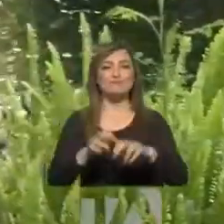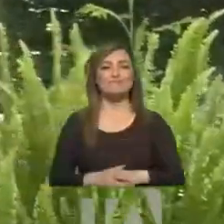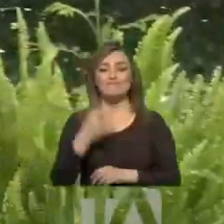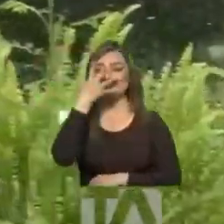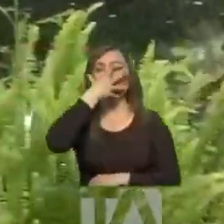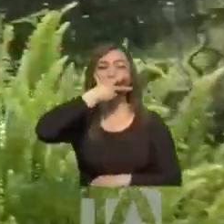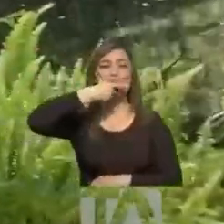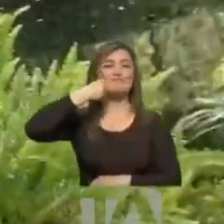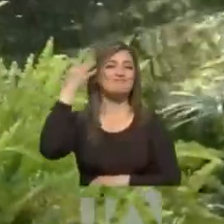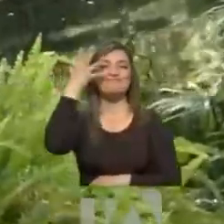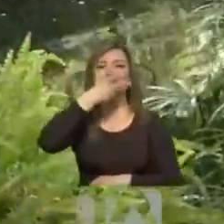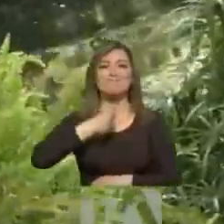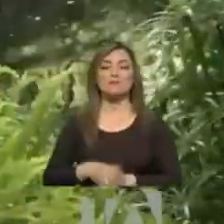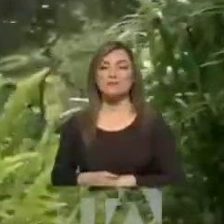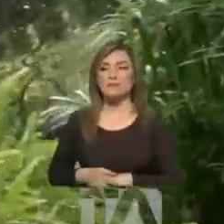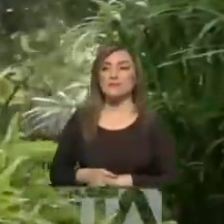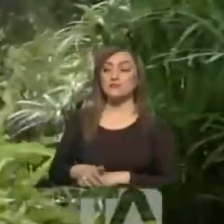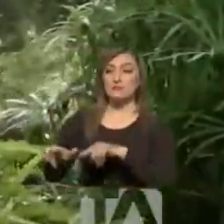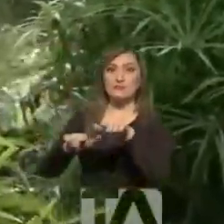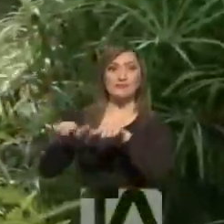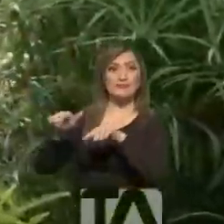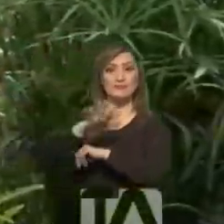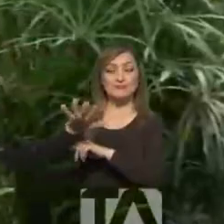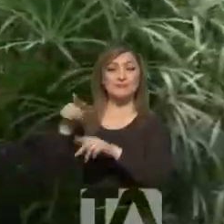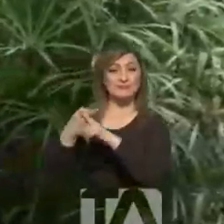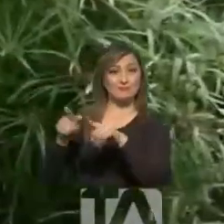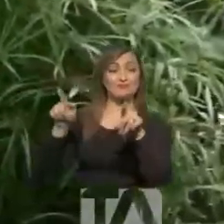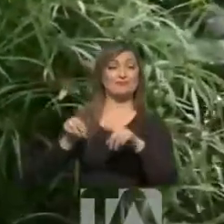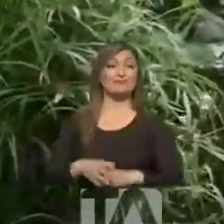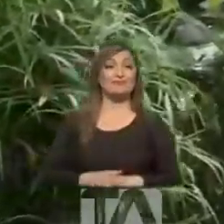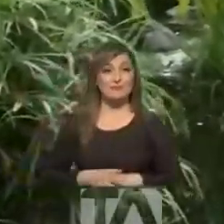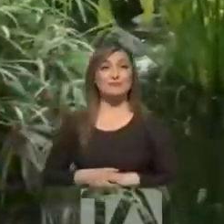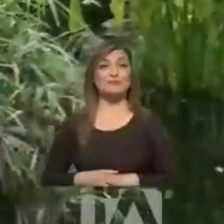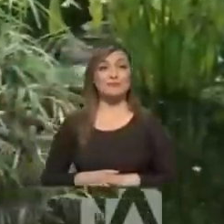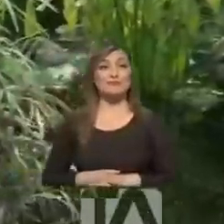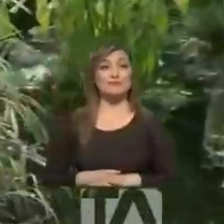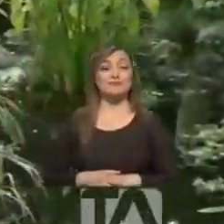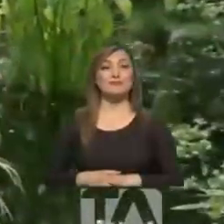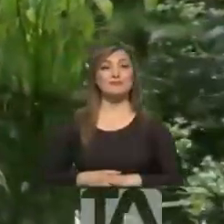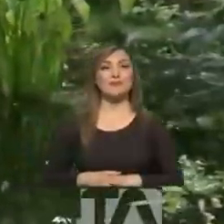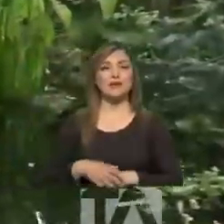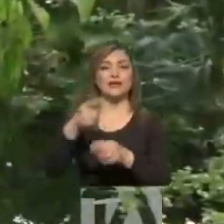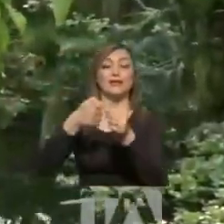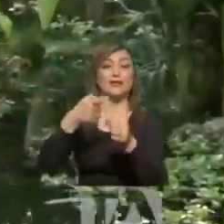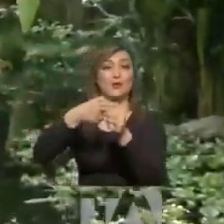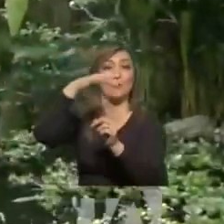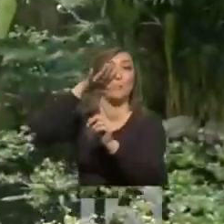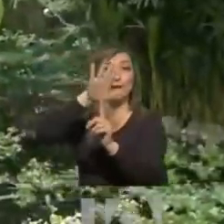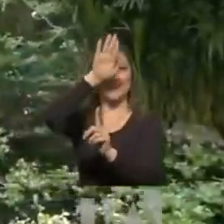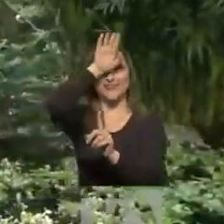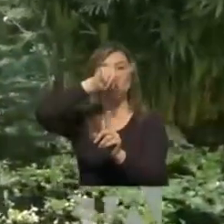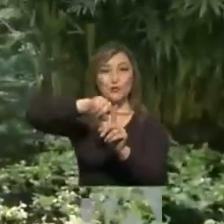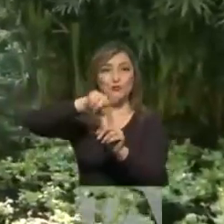muy bonito. Este es, como usted lo decía, un espacio diferente, especial, porque en pleno corazón financiero de Quito, en el Parque de la